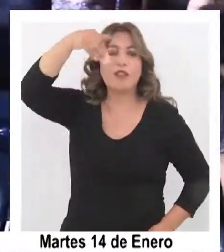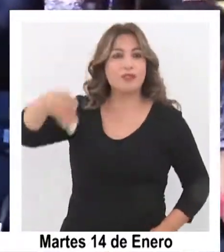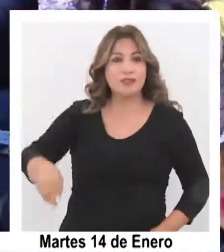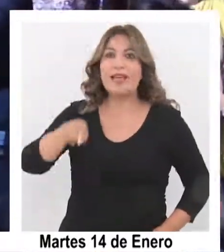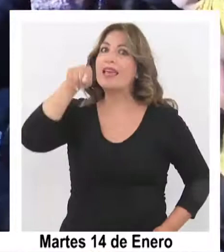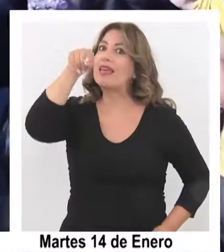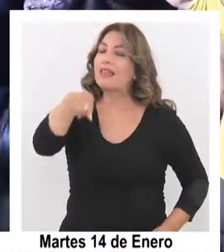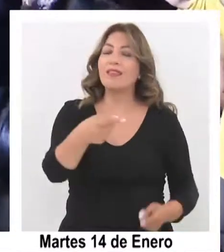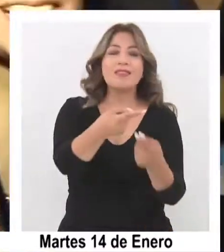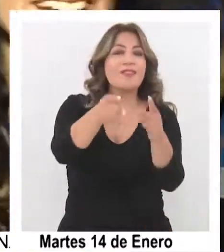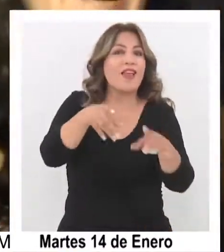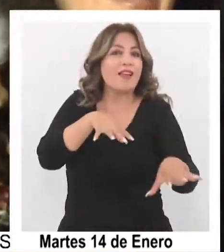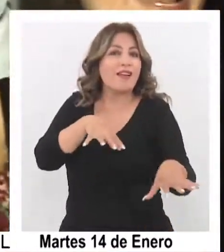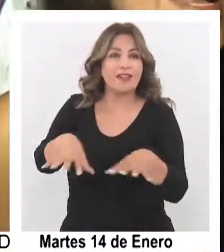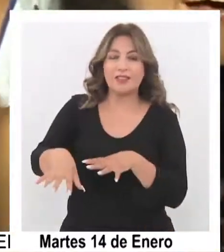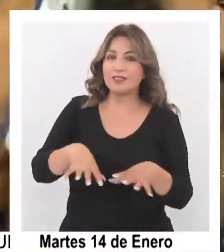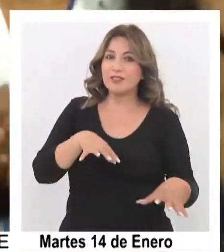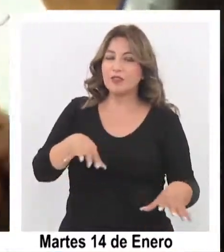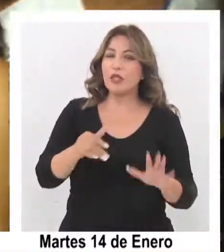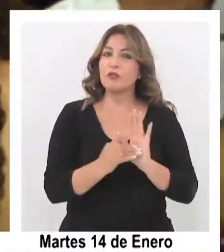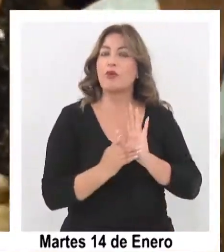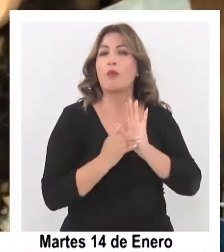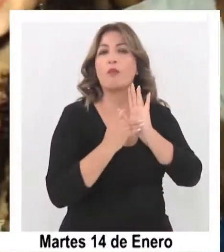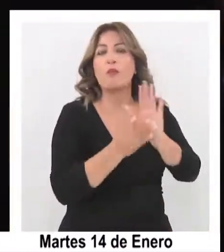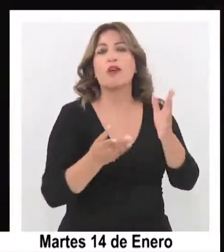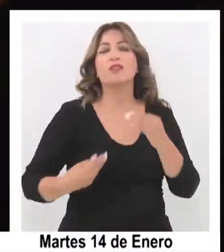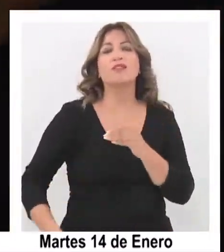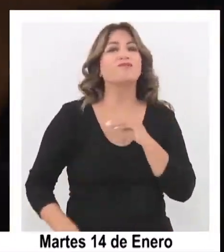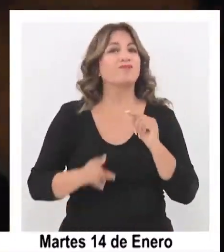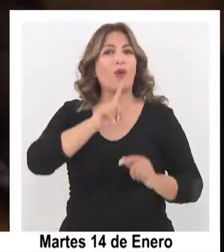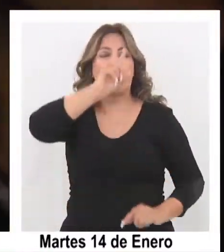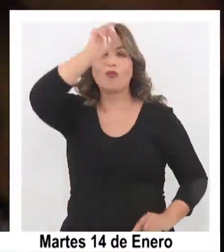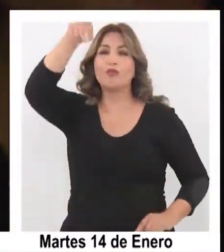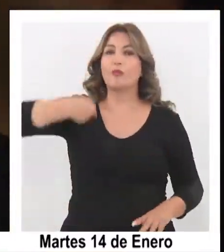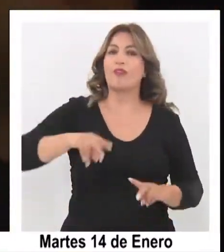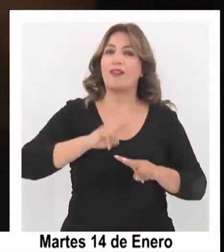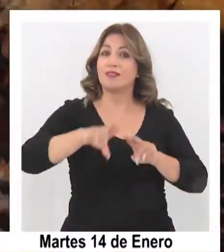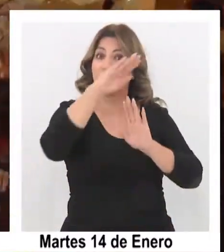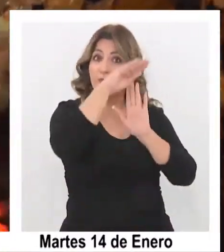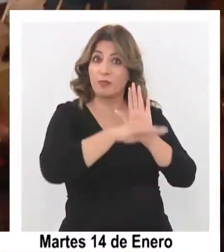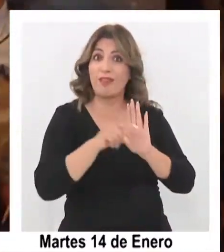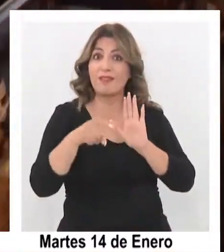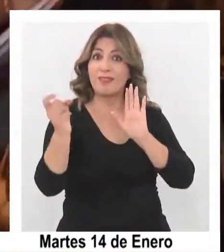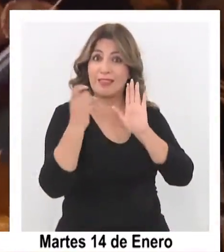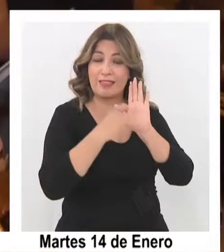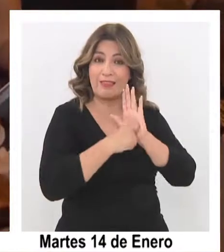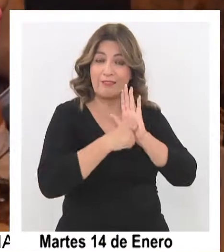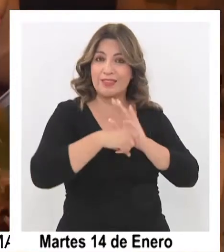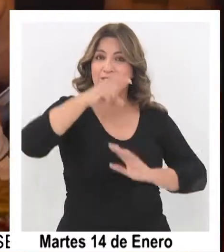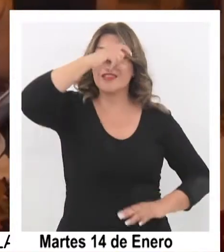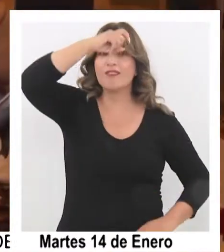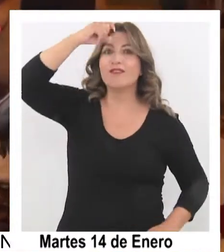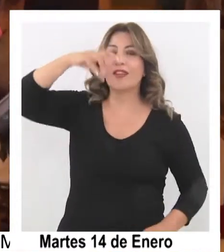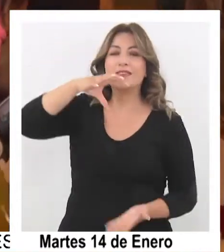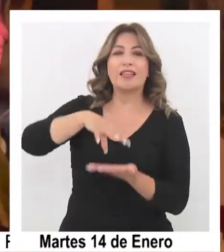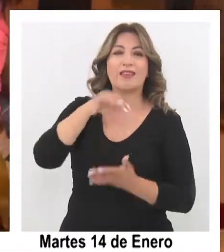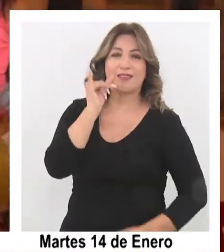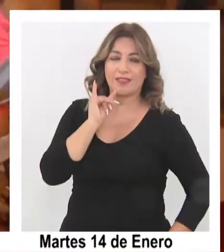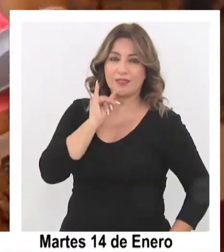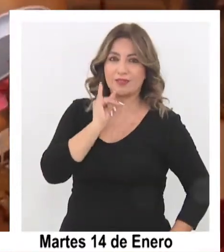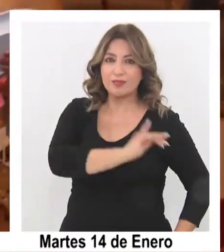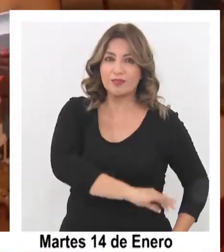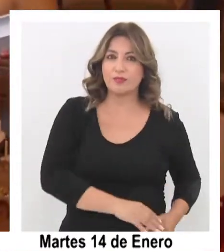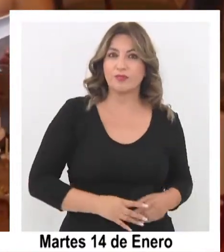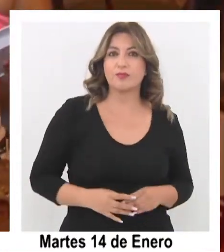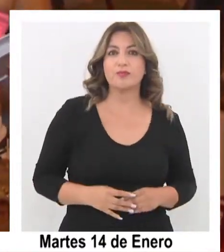tradiciones. De allí que son varias las actividades y exposiciones costumbristas programadas para esta temporada estival